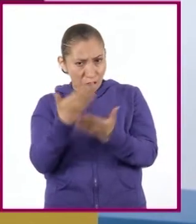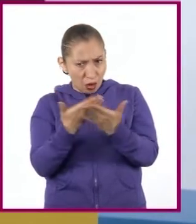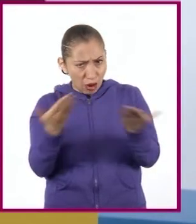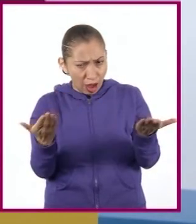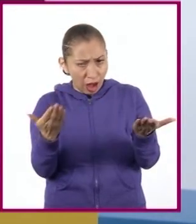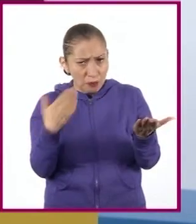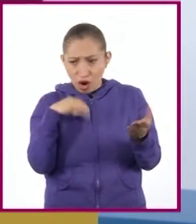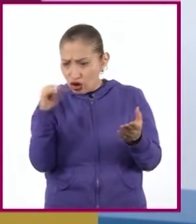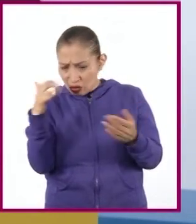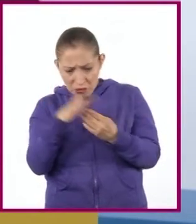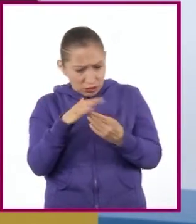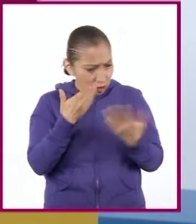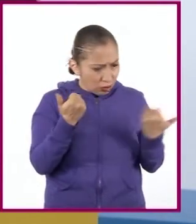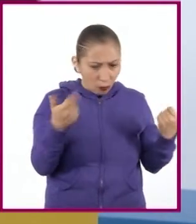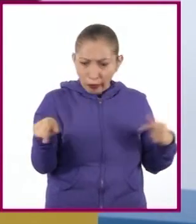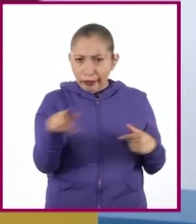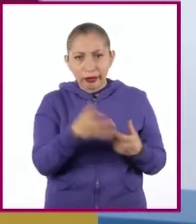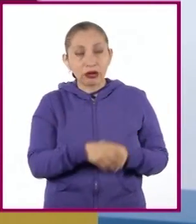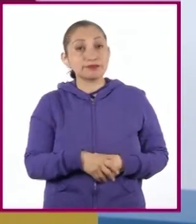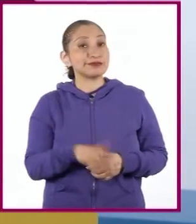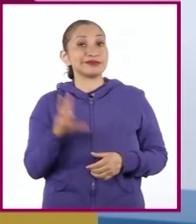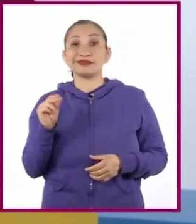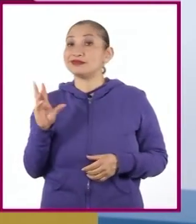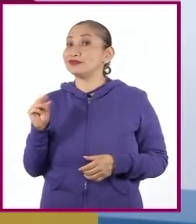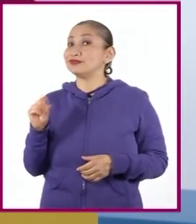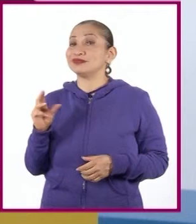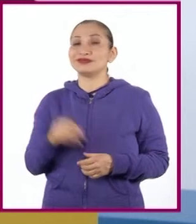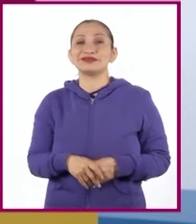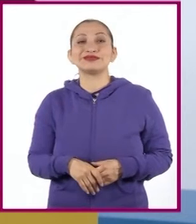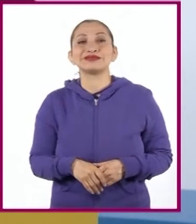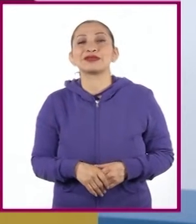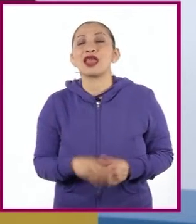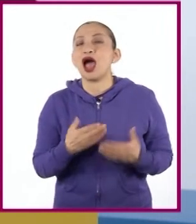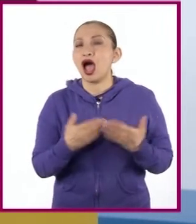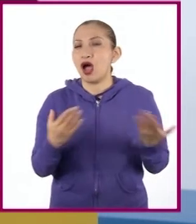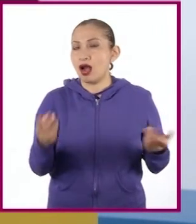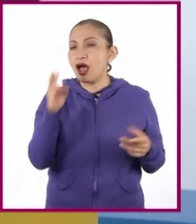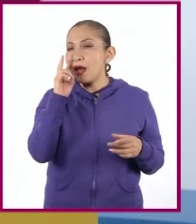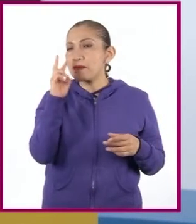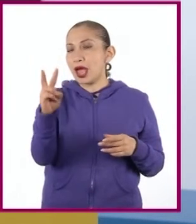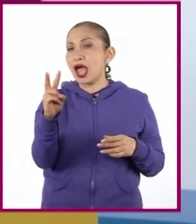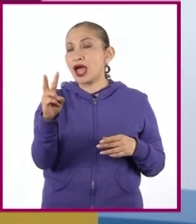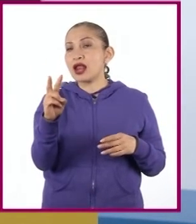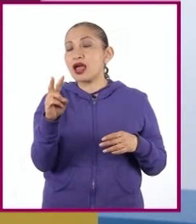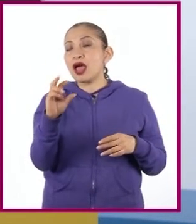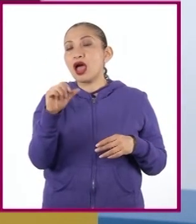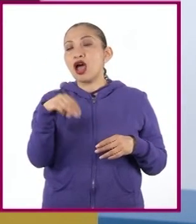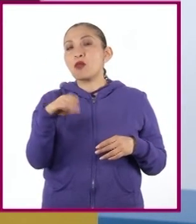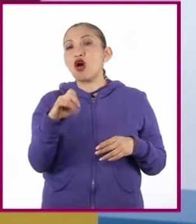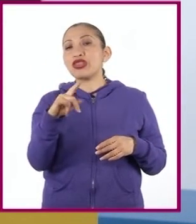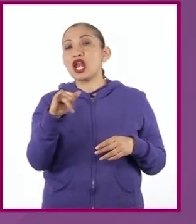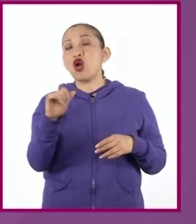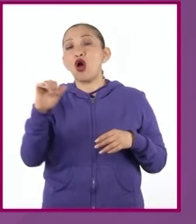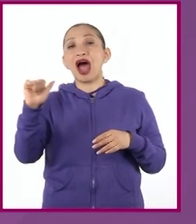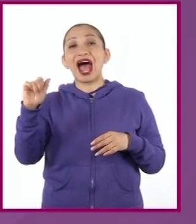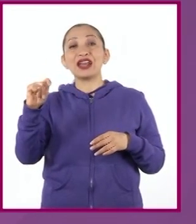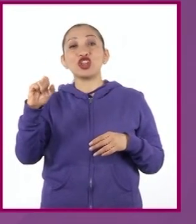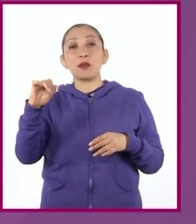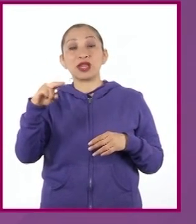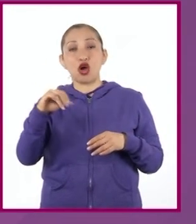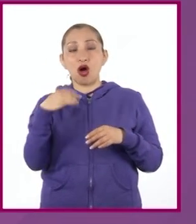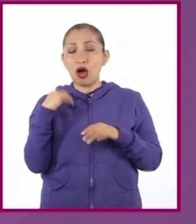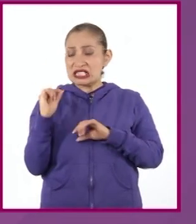hay más modelos en la mesa. No, Enrique. Ahora vamos a ver el modelo atómico más reciente. Este